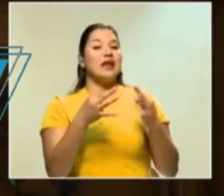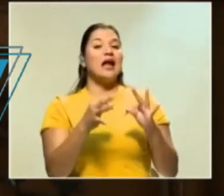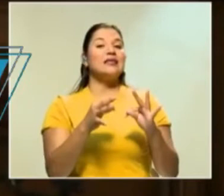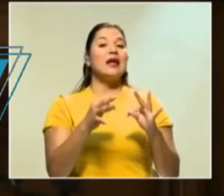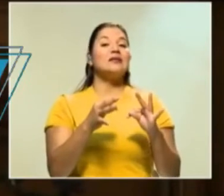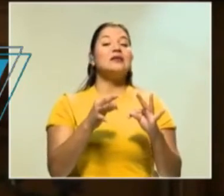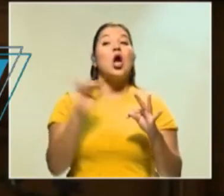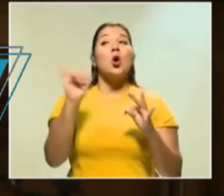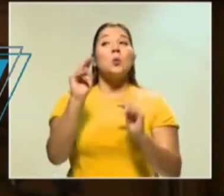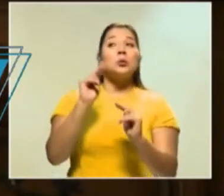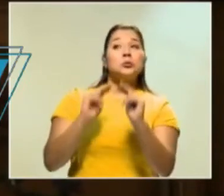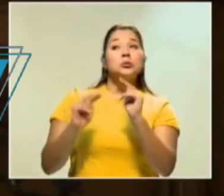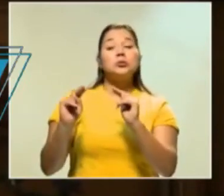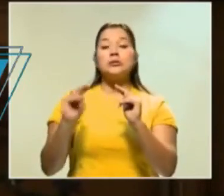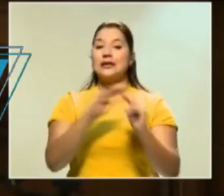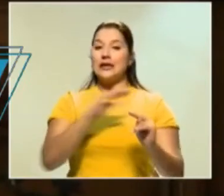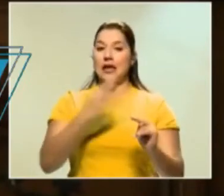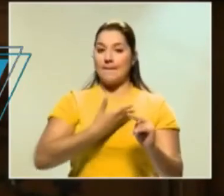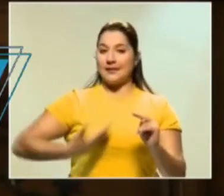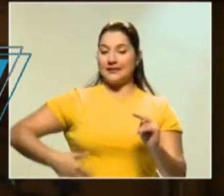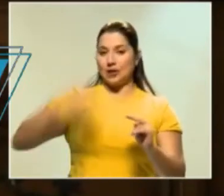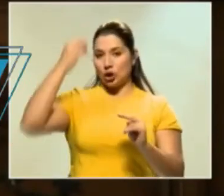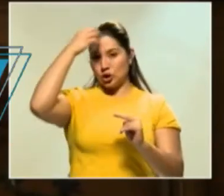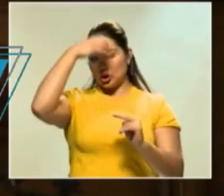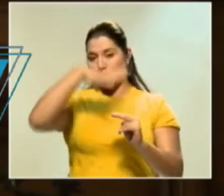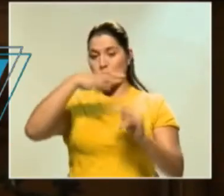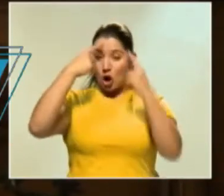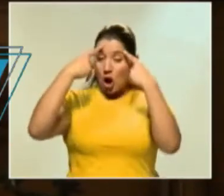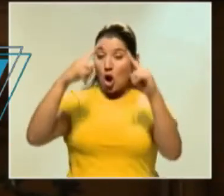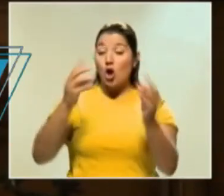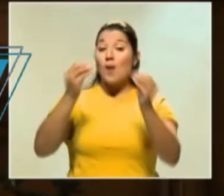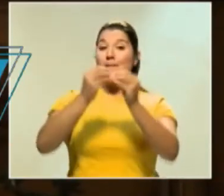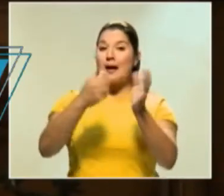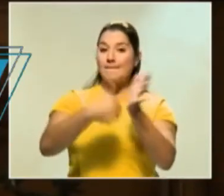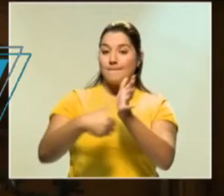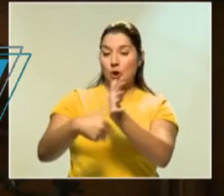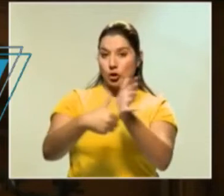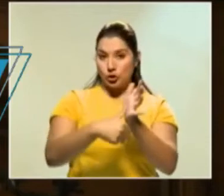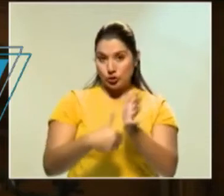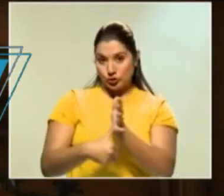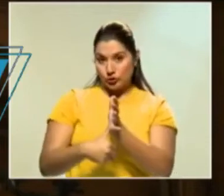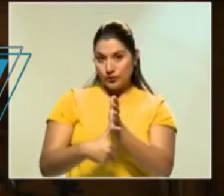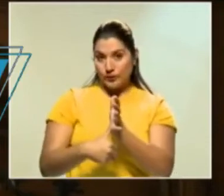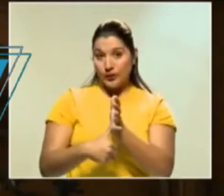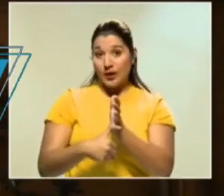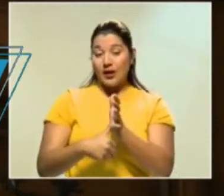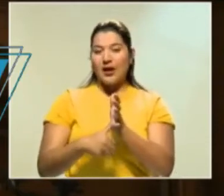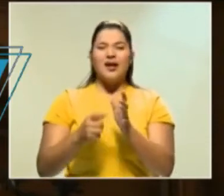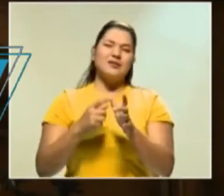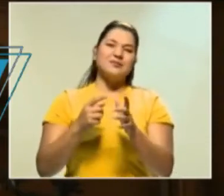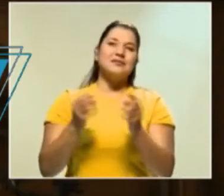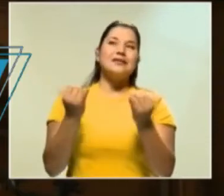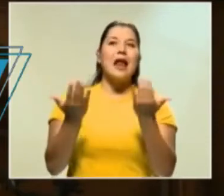Trump aumente su caudal de votos, apareciendo como un líder